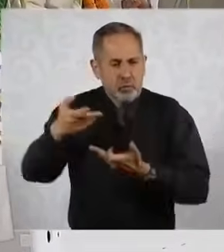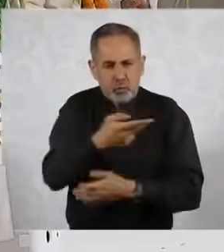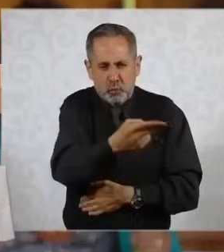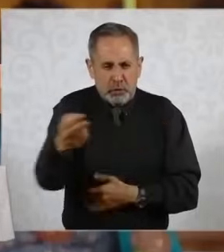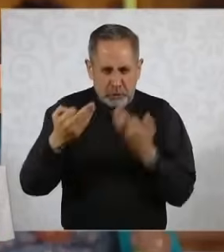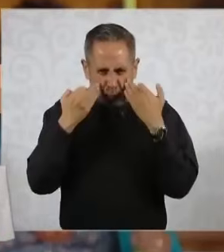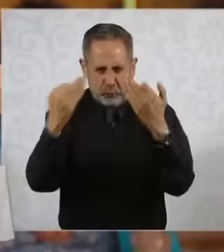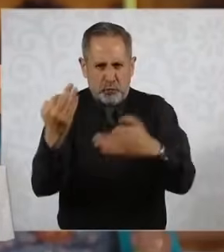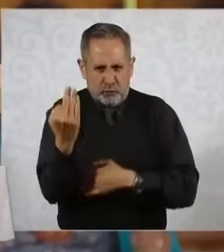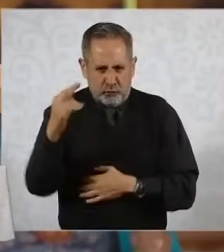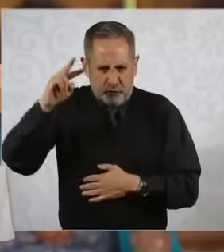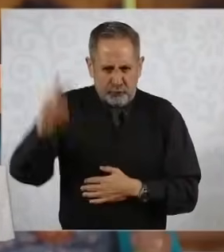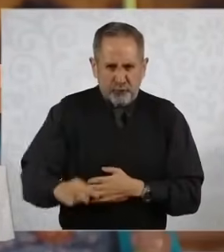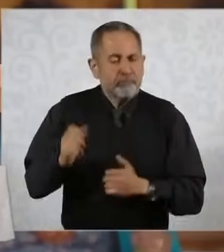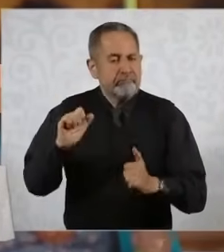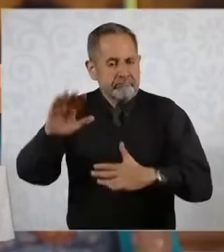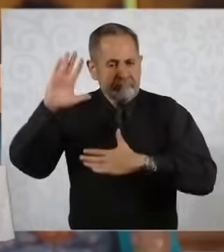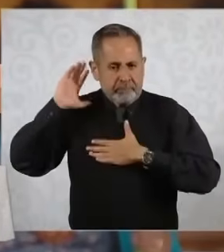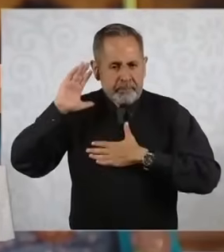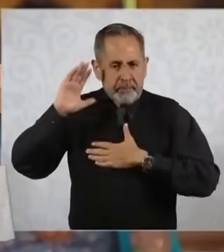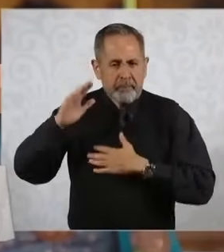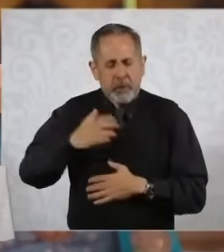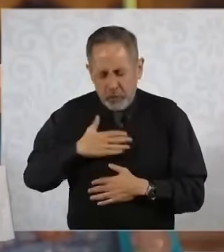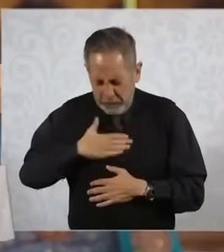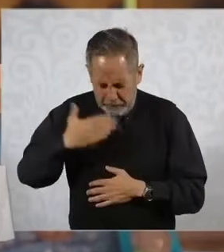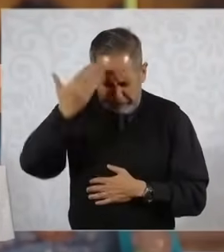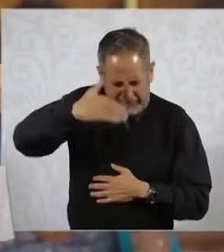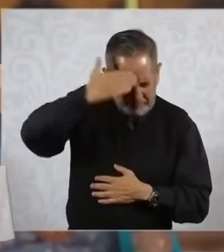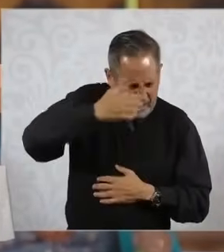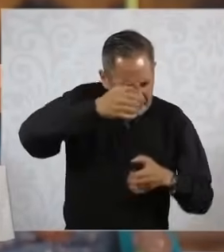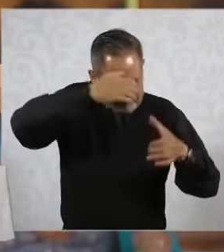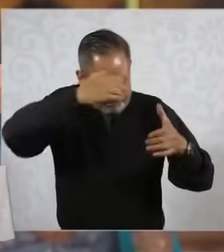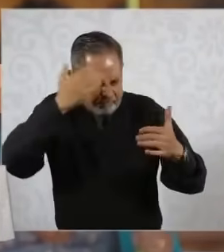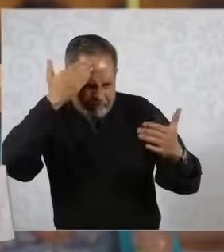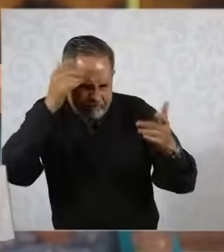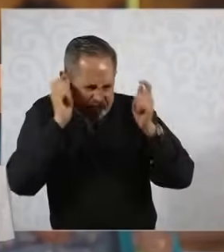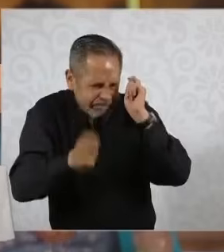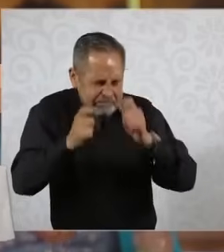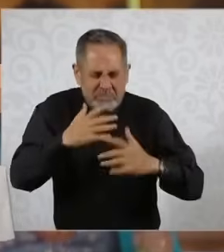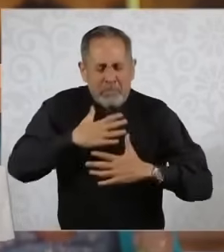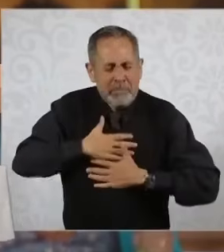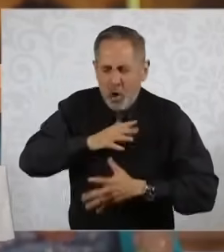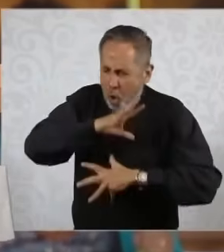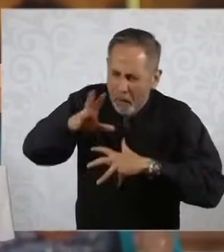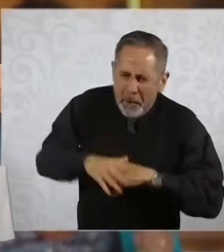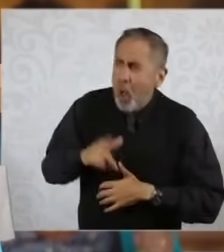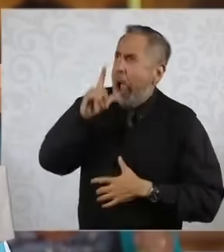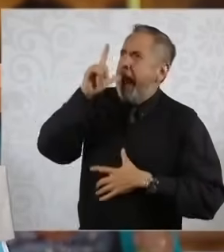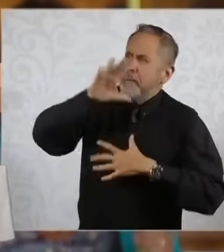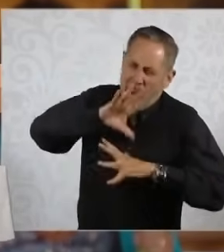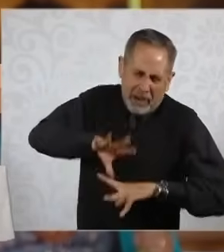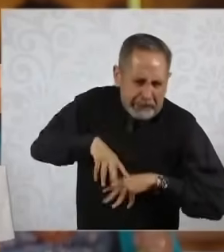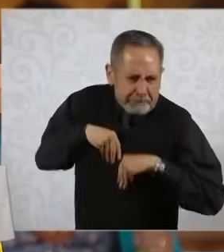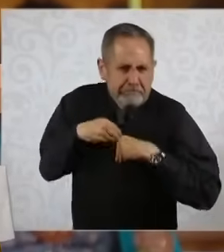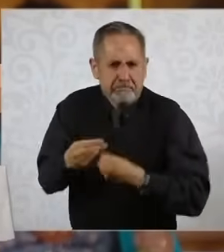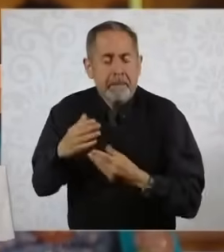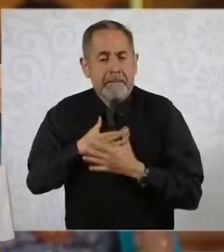que entregaré mi conocimiento, mi alma, mi